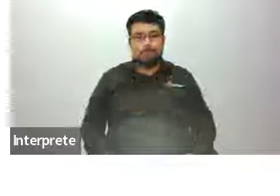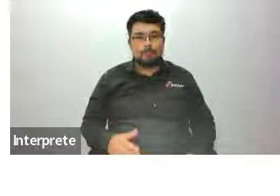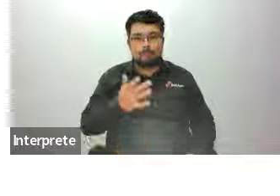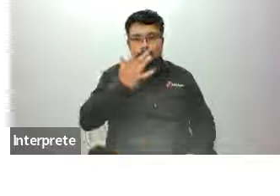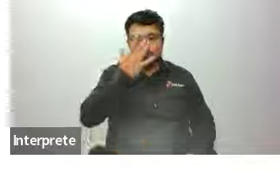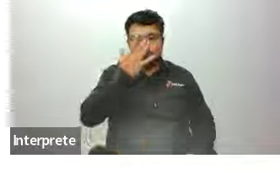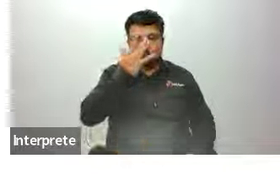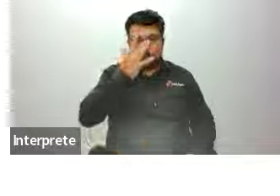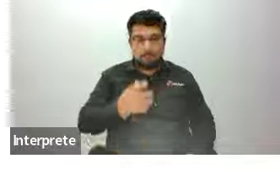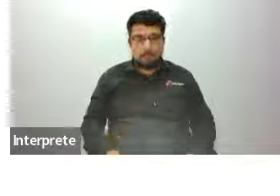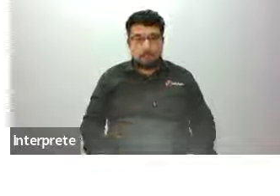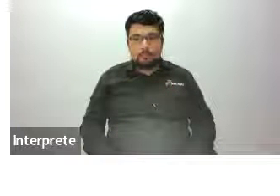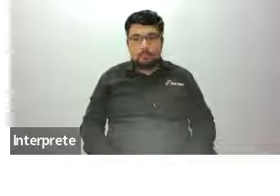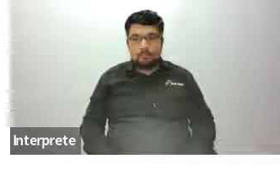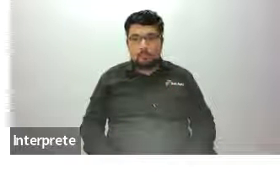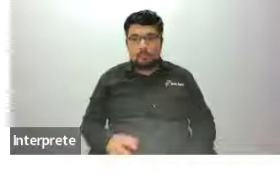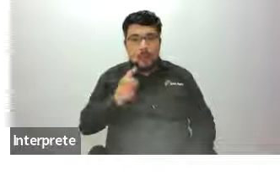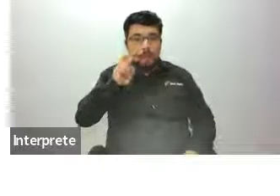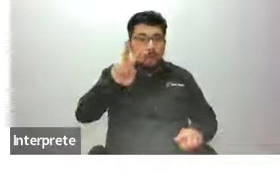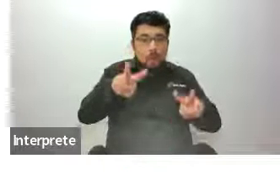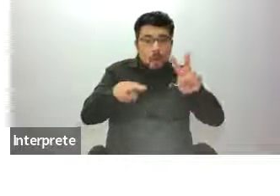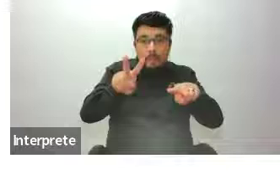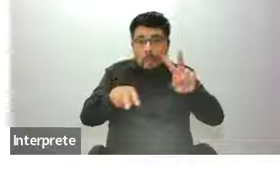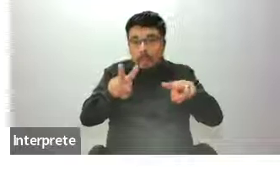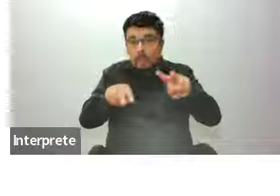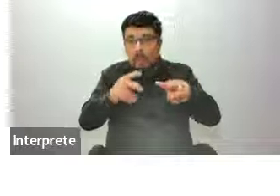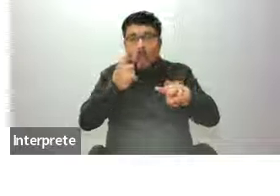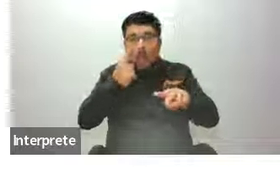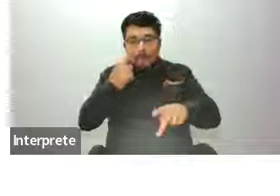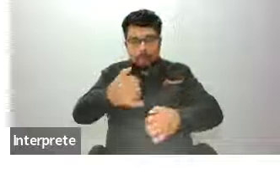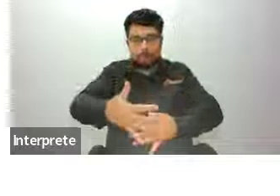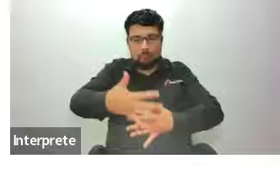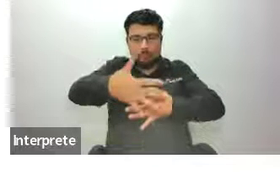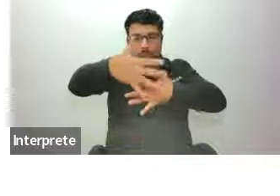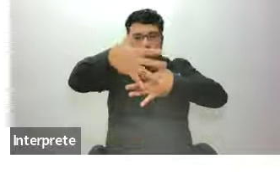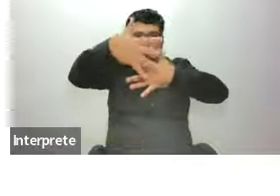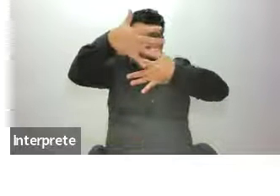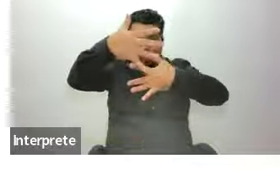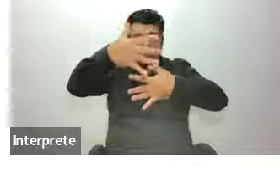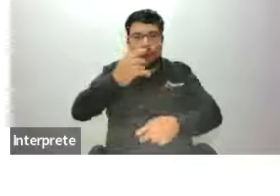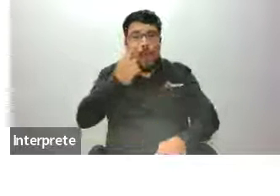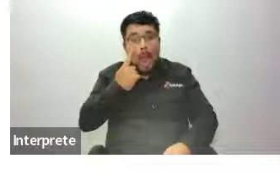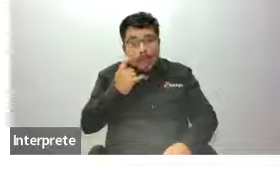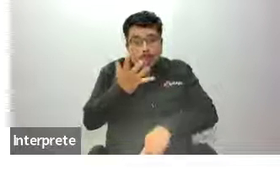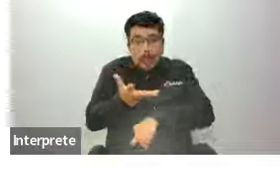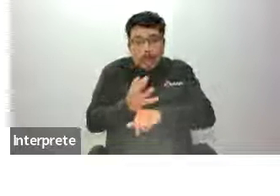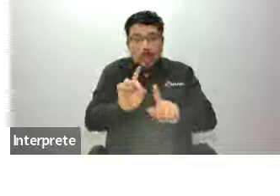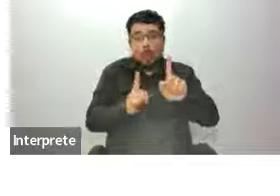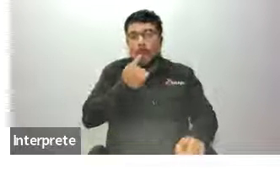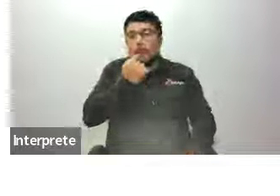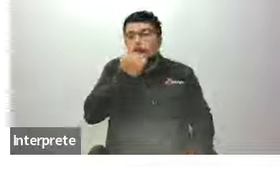Voy a ir viendo para poder ver los chats, a ver si van apareciendo algunas cosas que pudieran ser